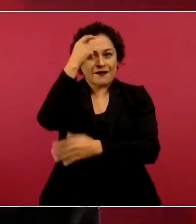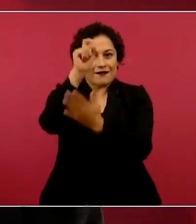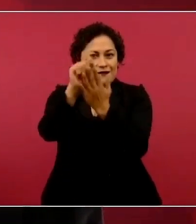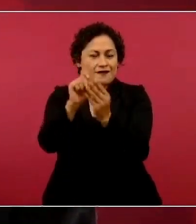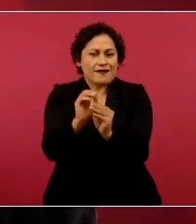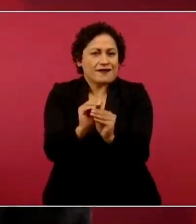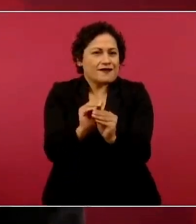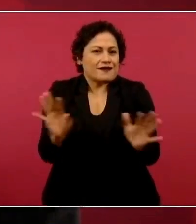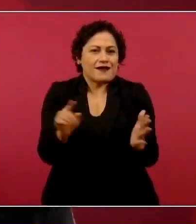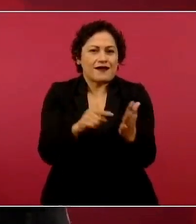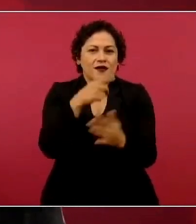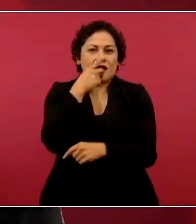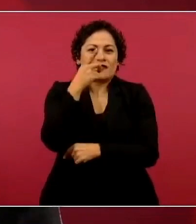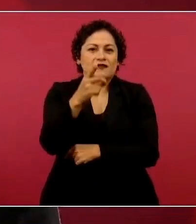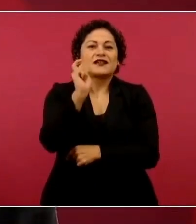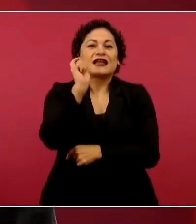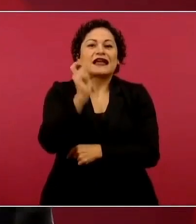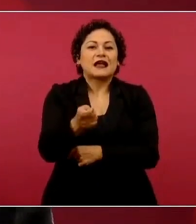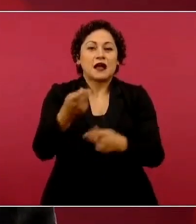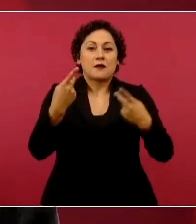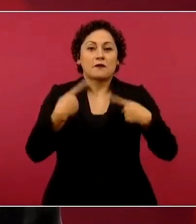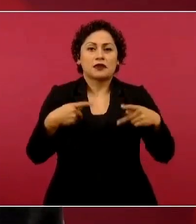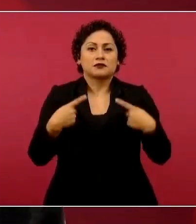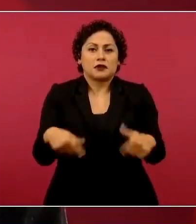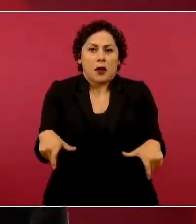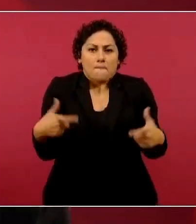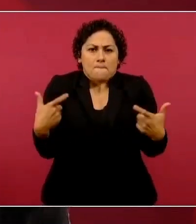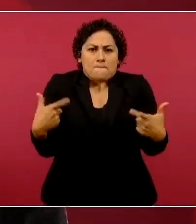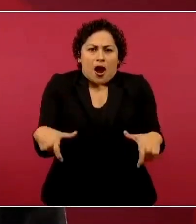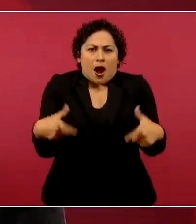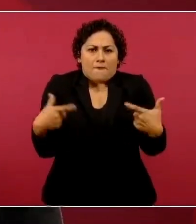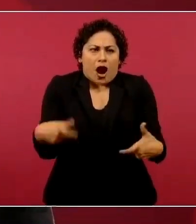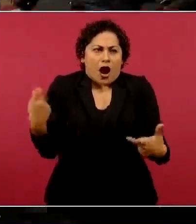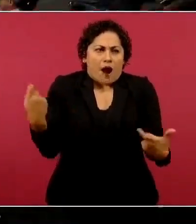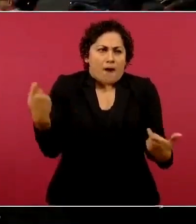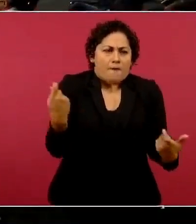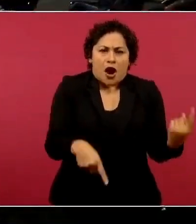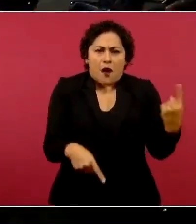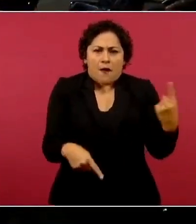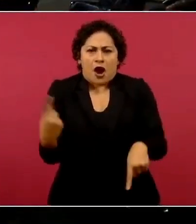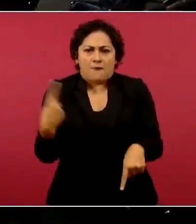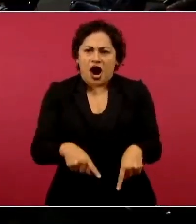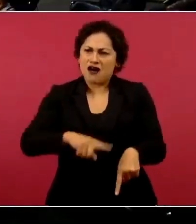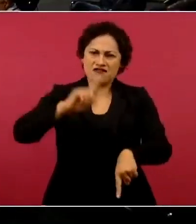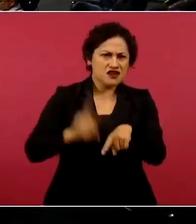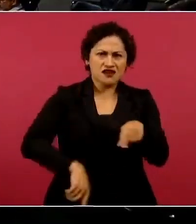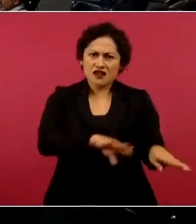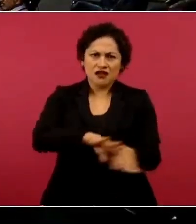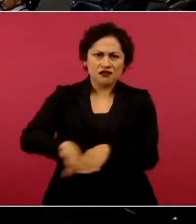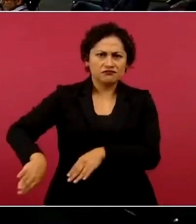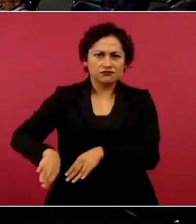la indigencia y la opulencia. ¿Qué es eso? Igualdad.